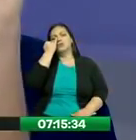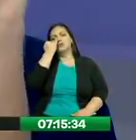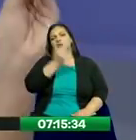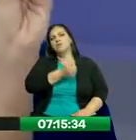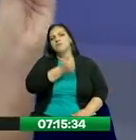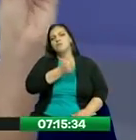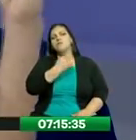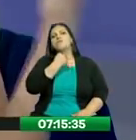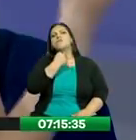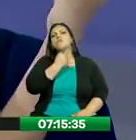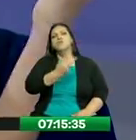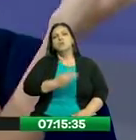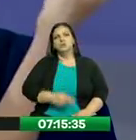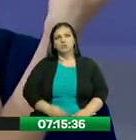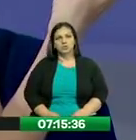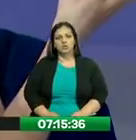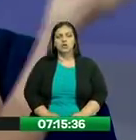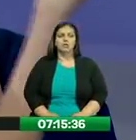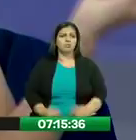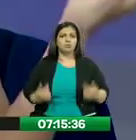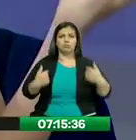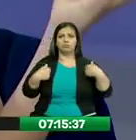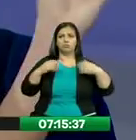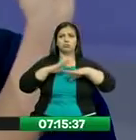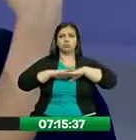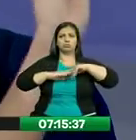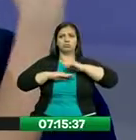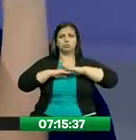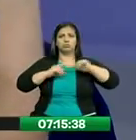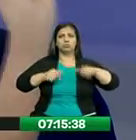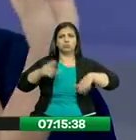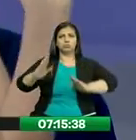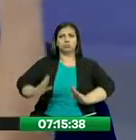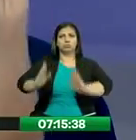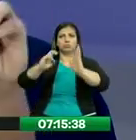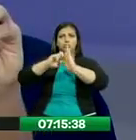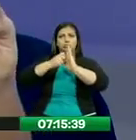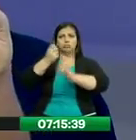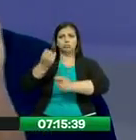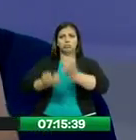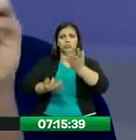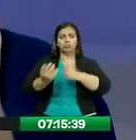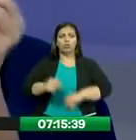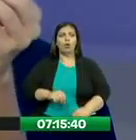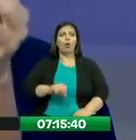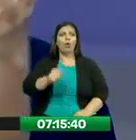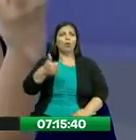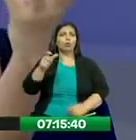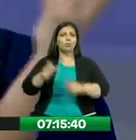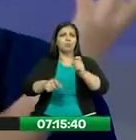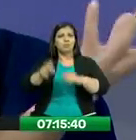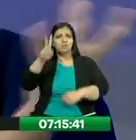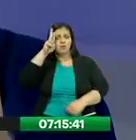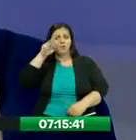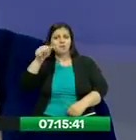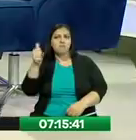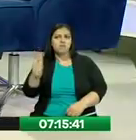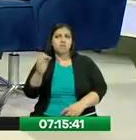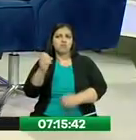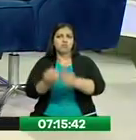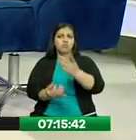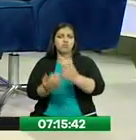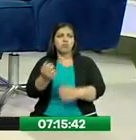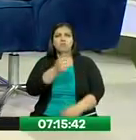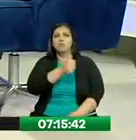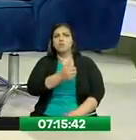pero fue un acuerdo de alguna forma entre los dos lados, decir los vándalos no somos nosotros, porque si no hubiera sido imposible un diálogo para si empezar. Si es